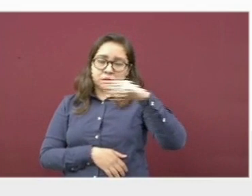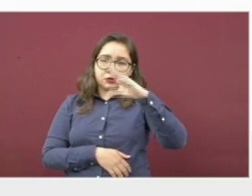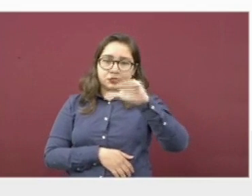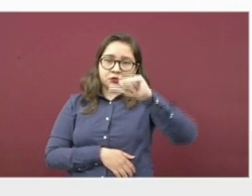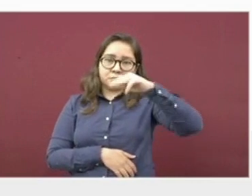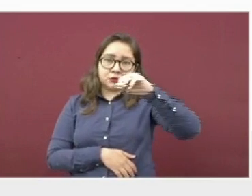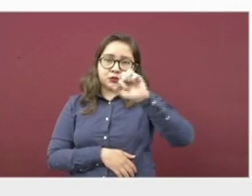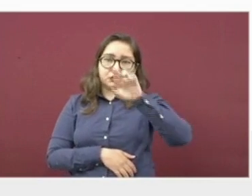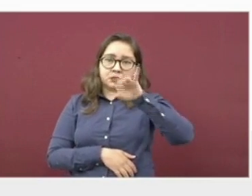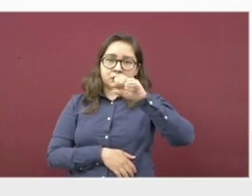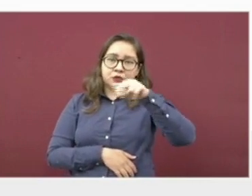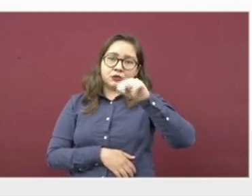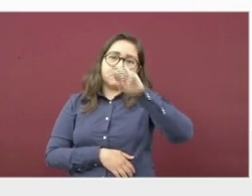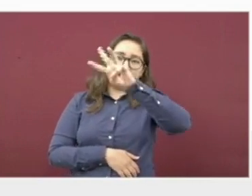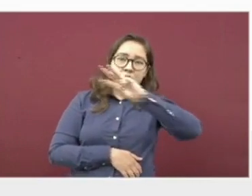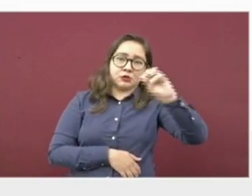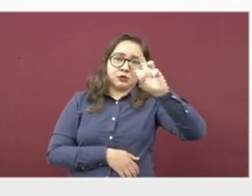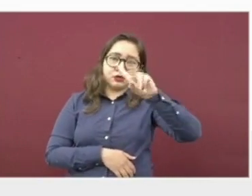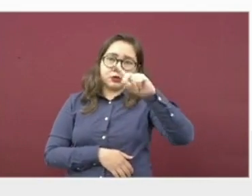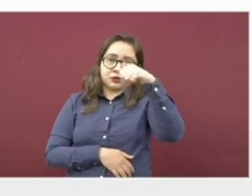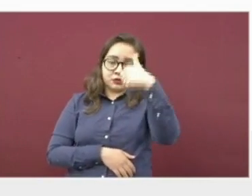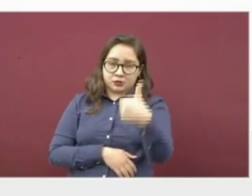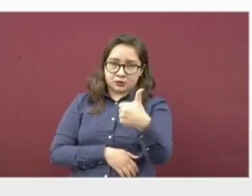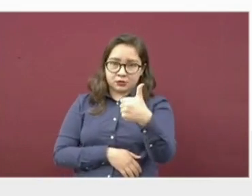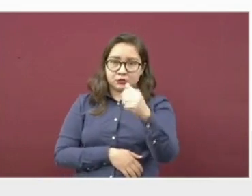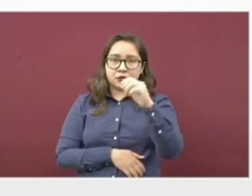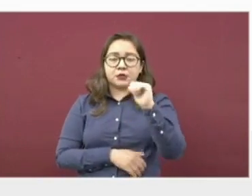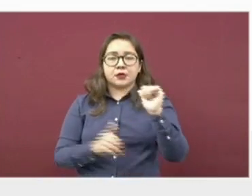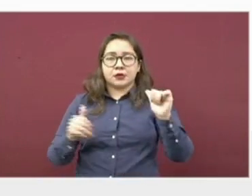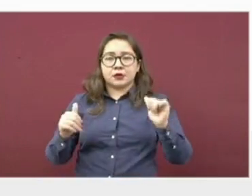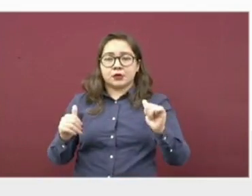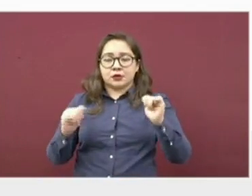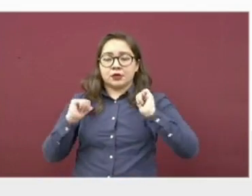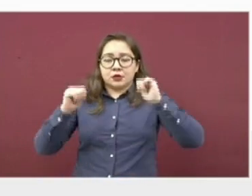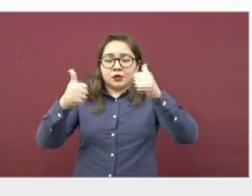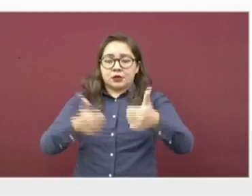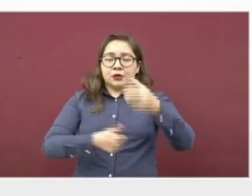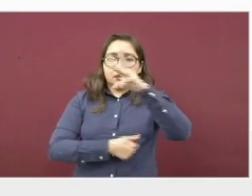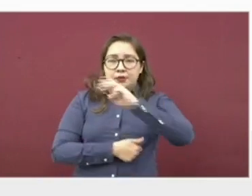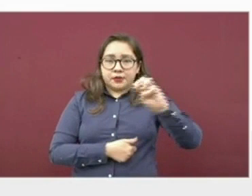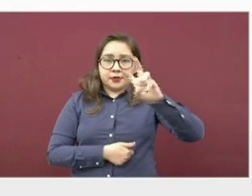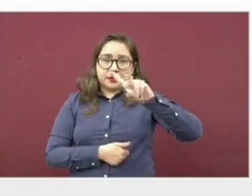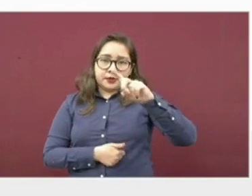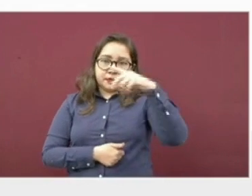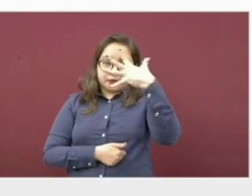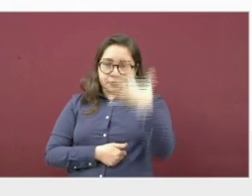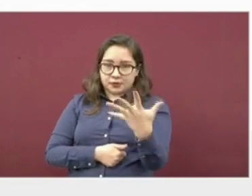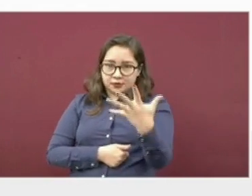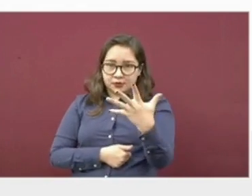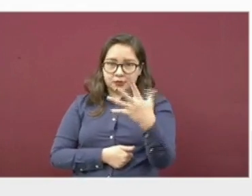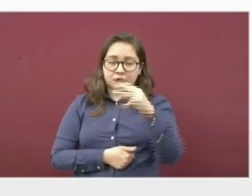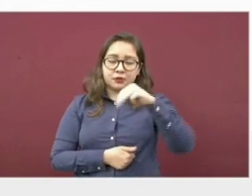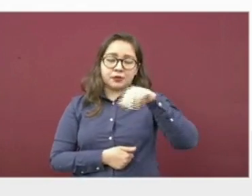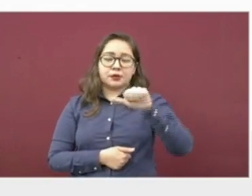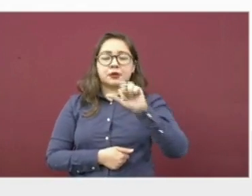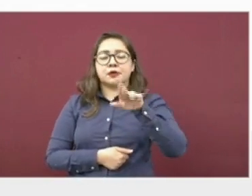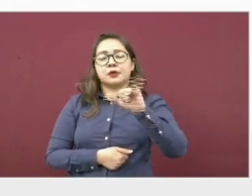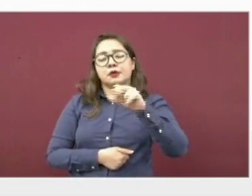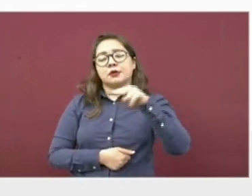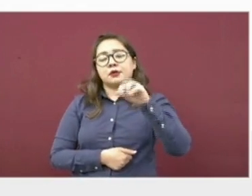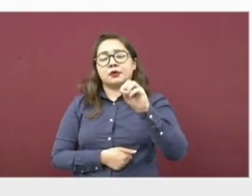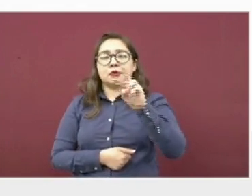Z. Mendoza, 336. Alvarado, con 335. Mariano